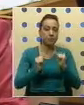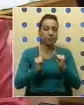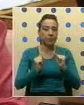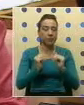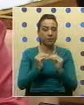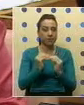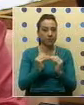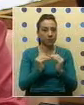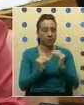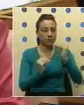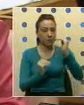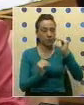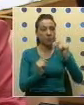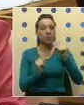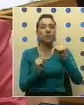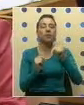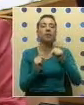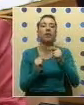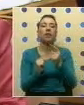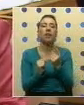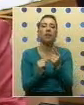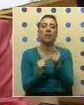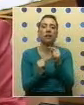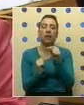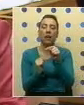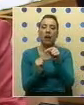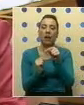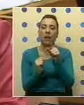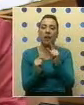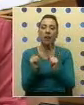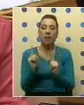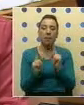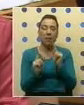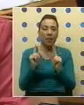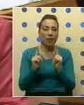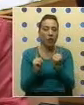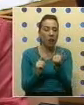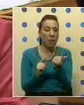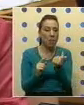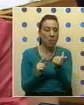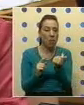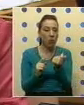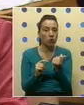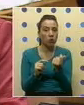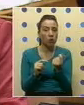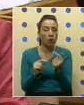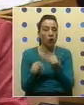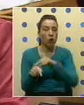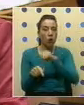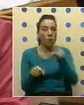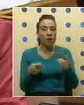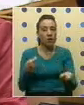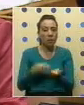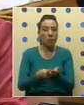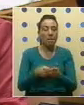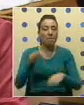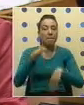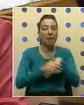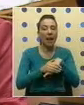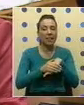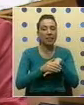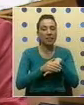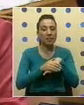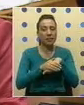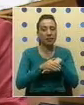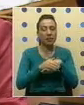al monto y al tipo de obra con una curva ya que se va subsidiando de máximos con aportes